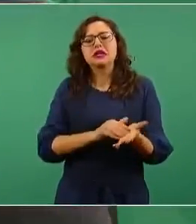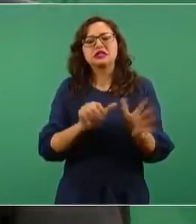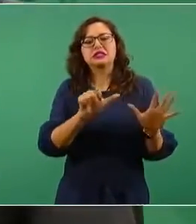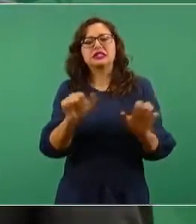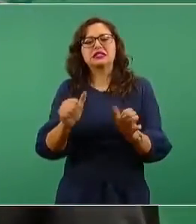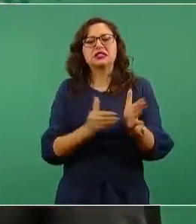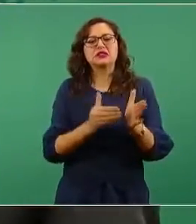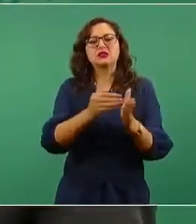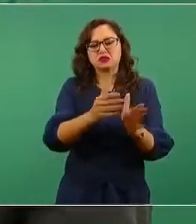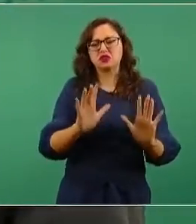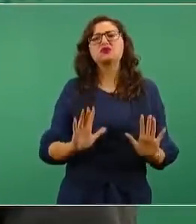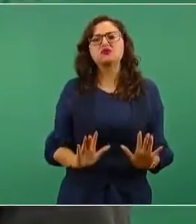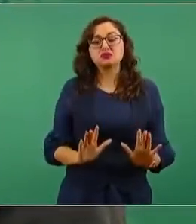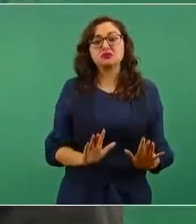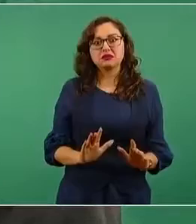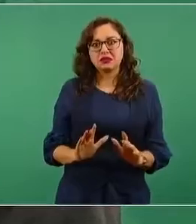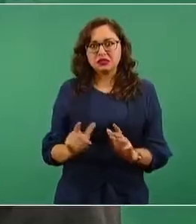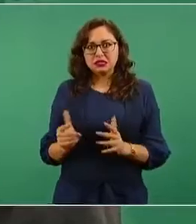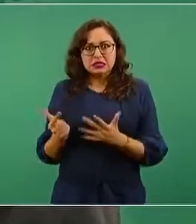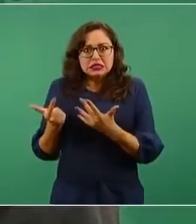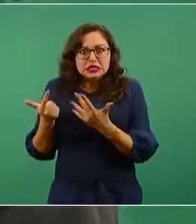pero no puede ser 7,000.